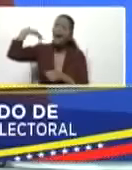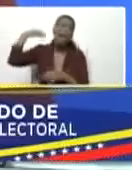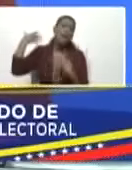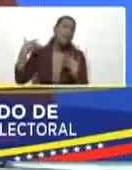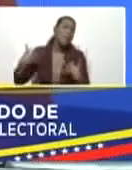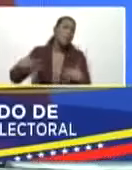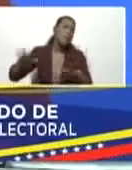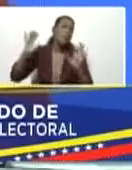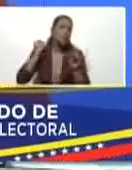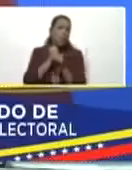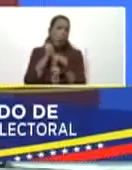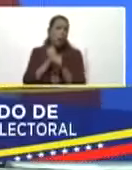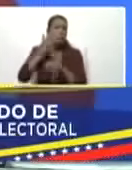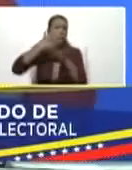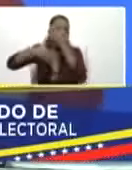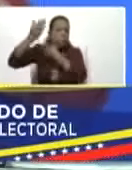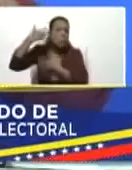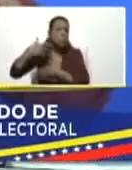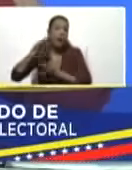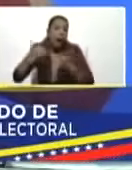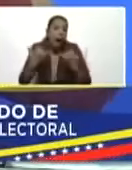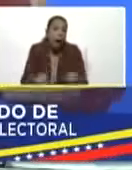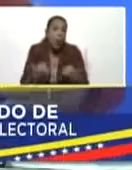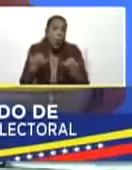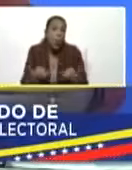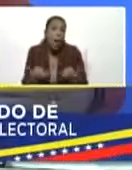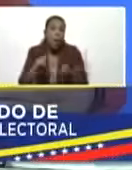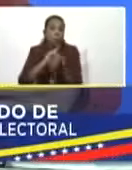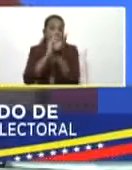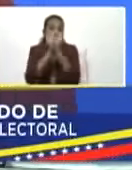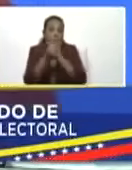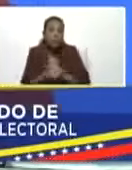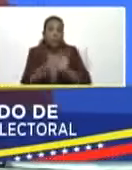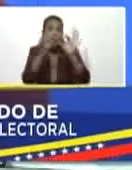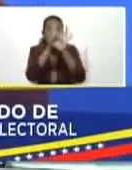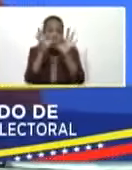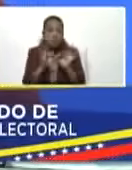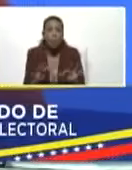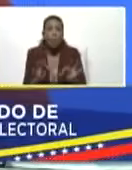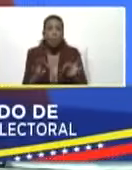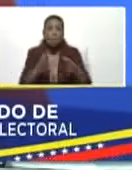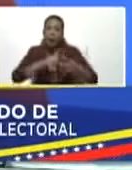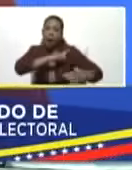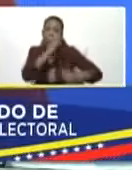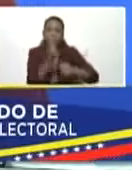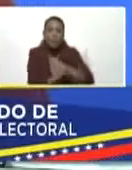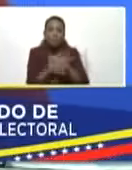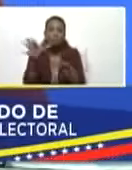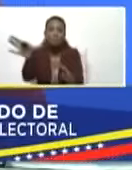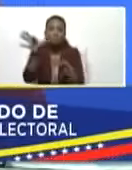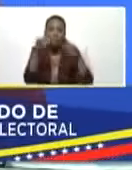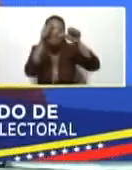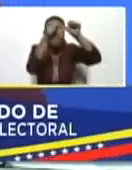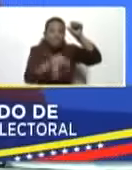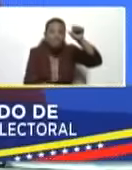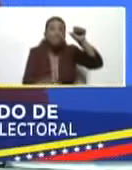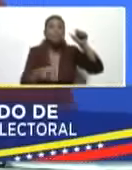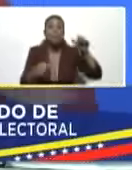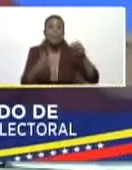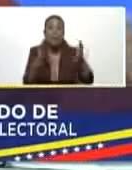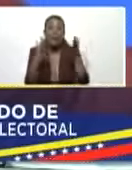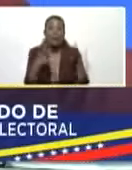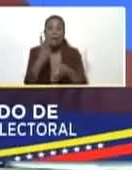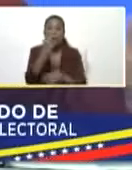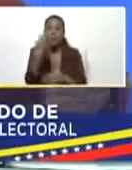trabajando. Tiempo trabajando que la vamos ahora a convertir en una gran potencia. Una potencia para ganar el 28 de